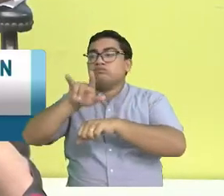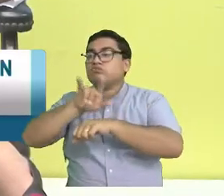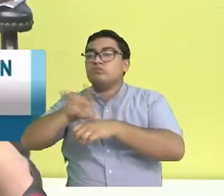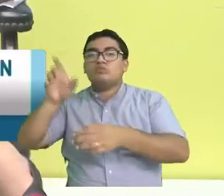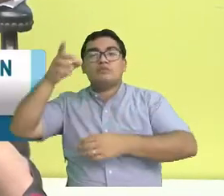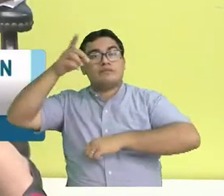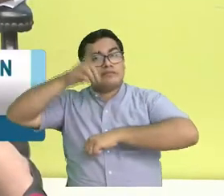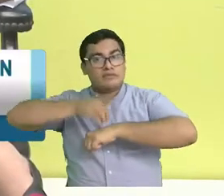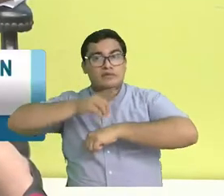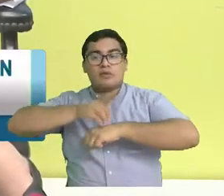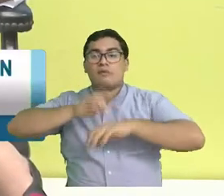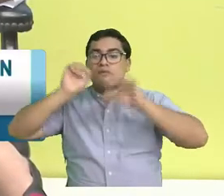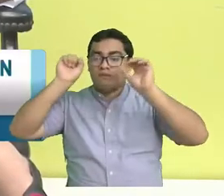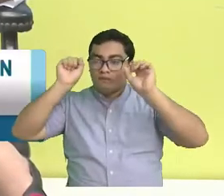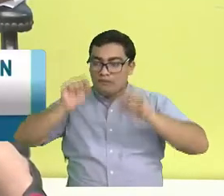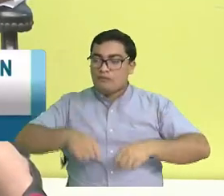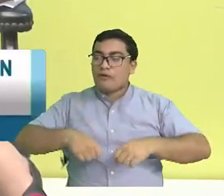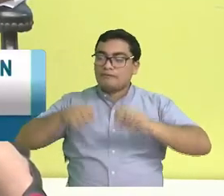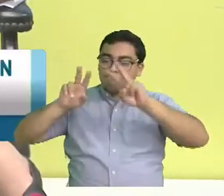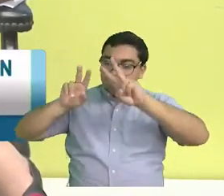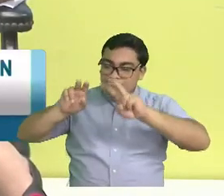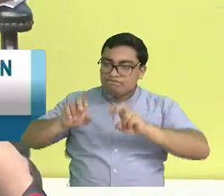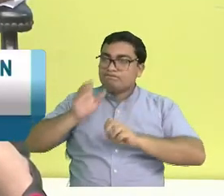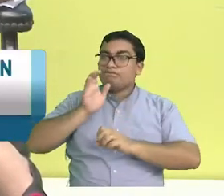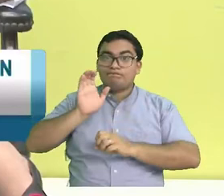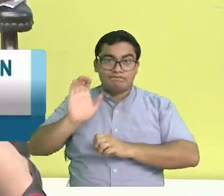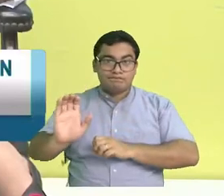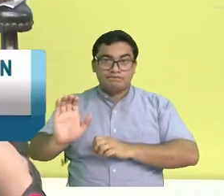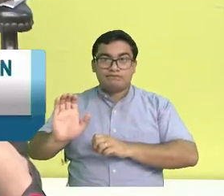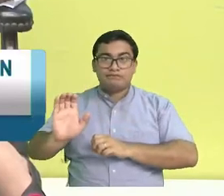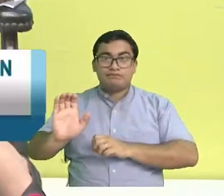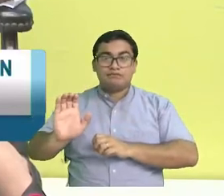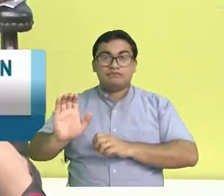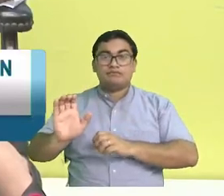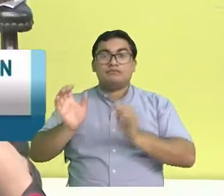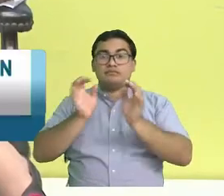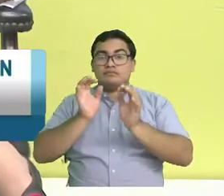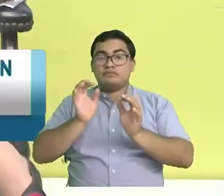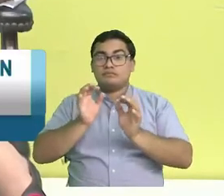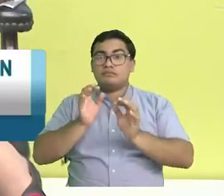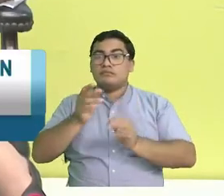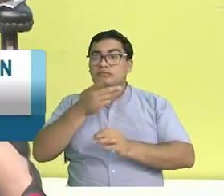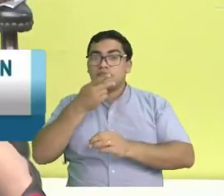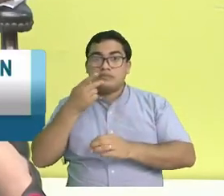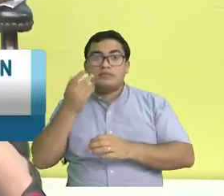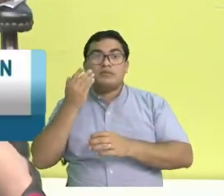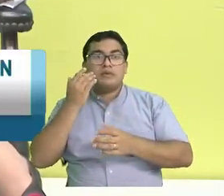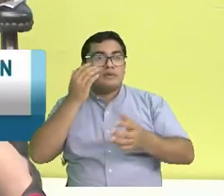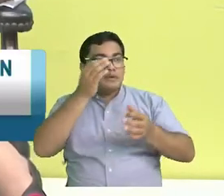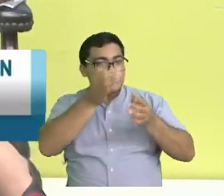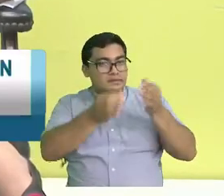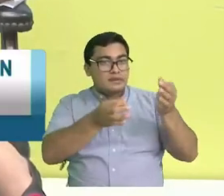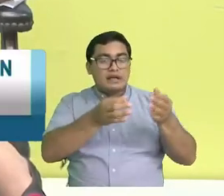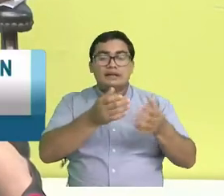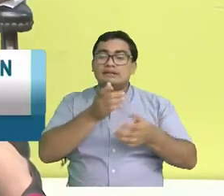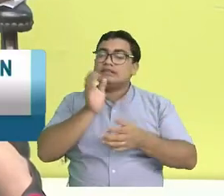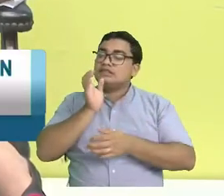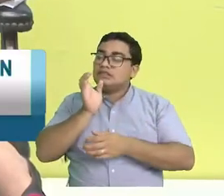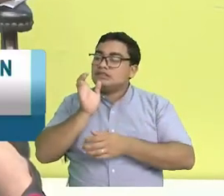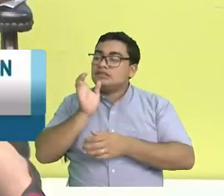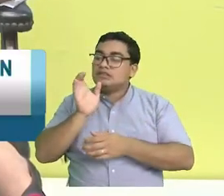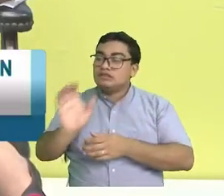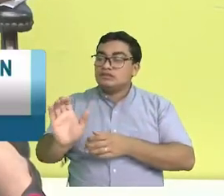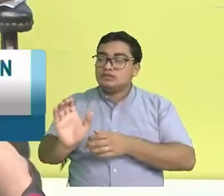la capacidad para realizar el diagnóstico. Por las clínicas, que son las cosas que los papás le van a expresar a uno y las cosas que uno va a observar en el